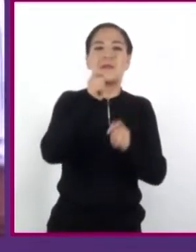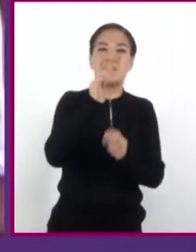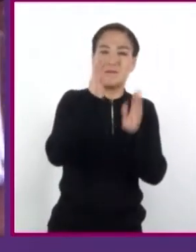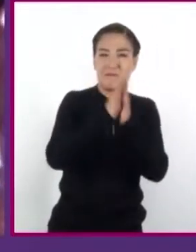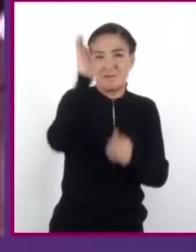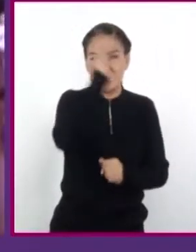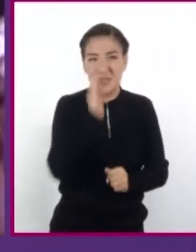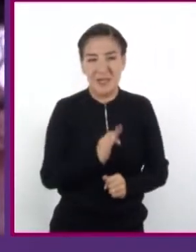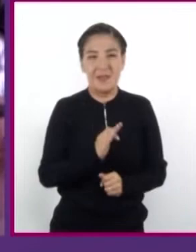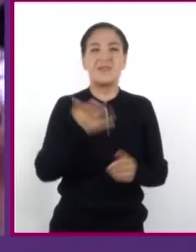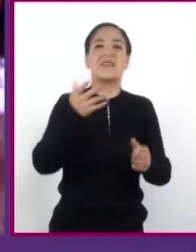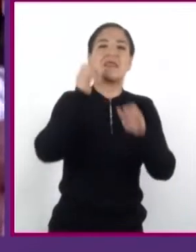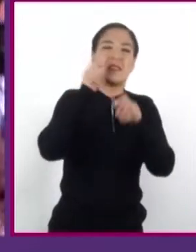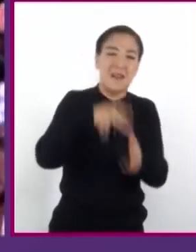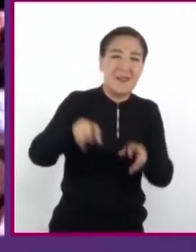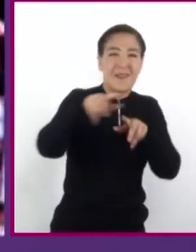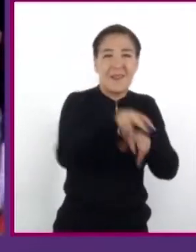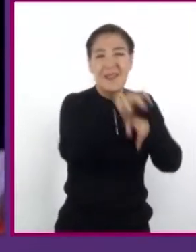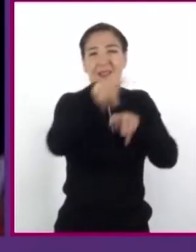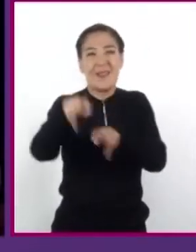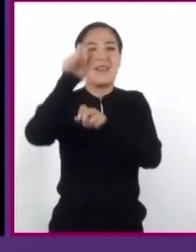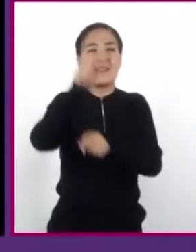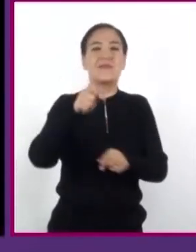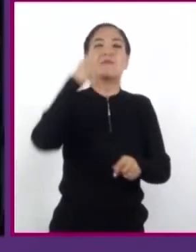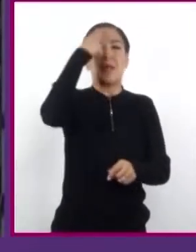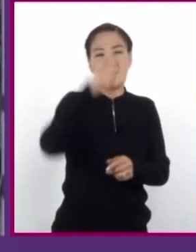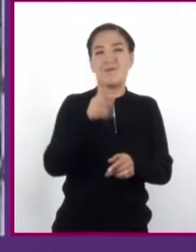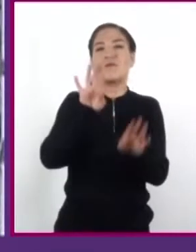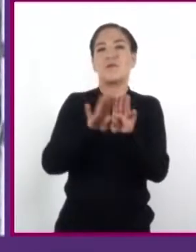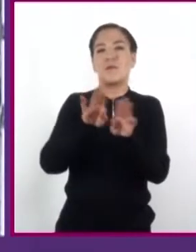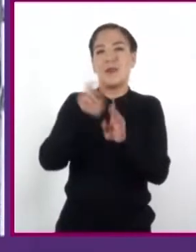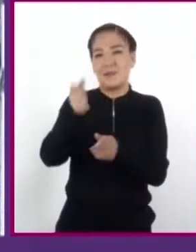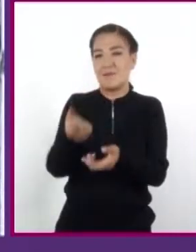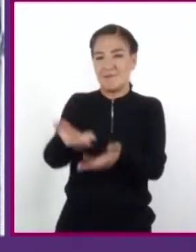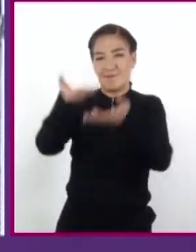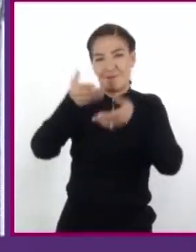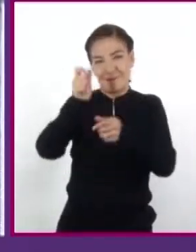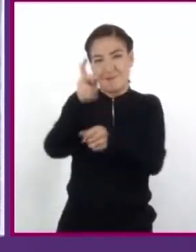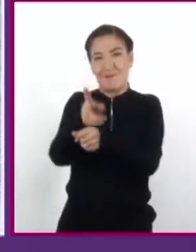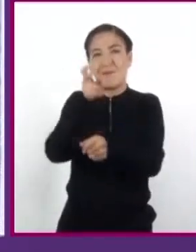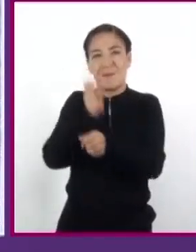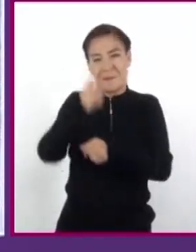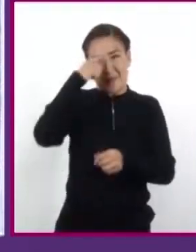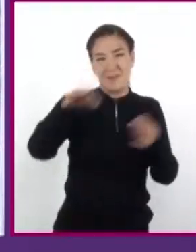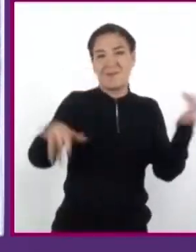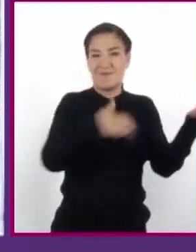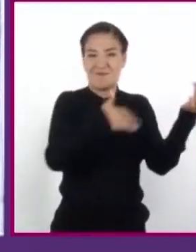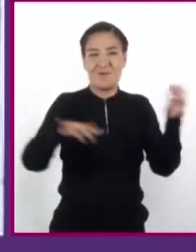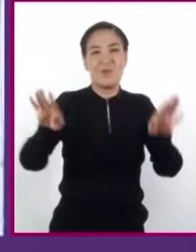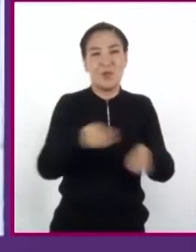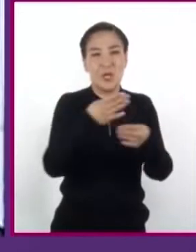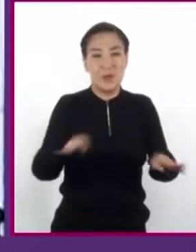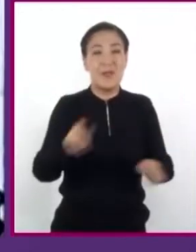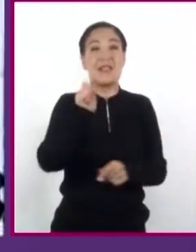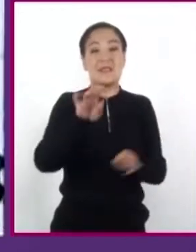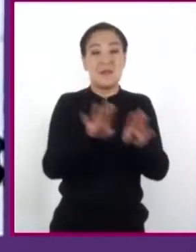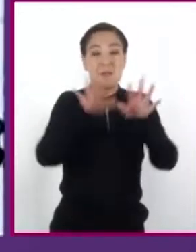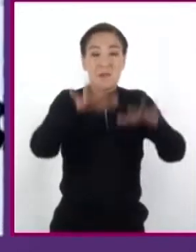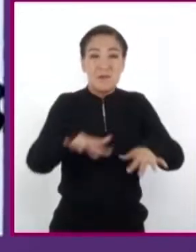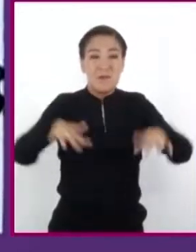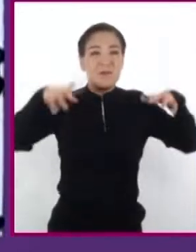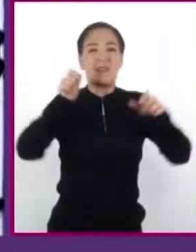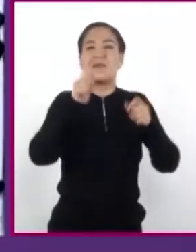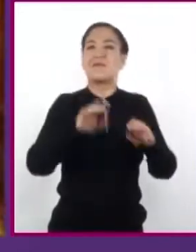la adquisición de velas y la contratación de músicos. En retribución, el clero se ocupaba casi de la totalidad de las